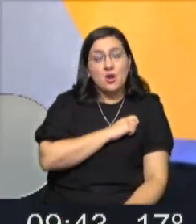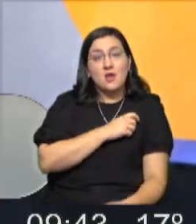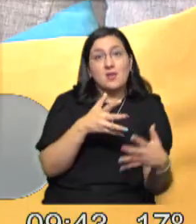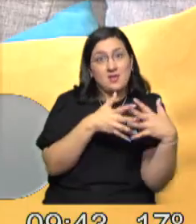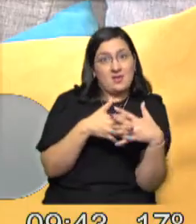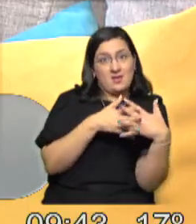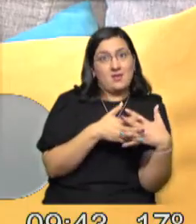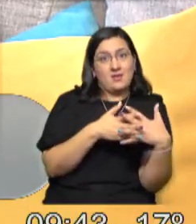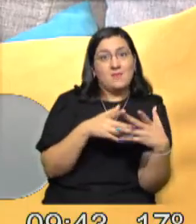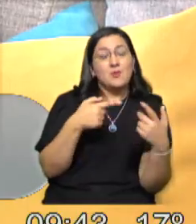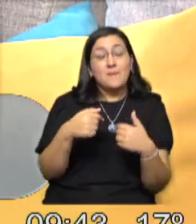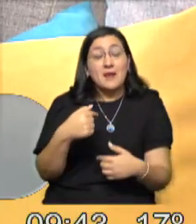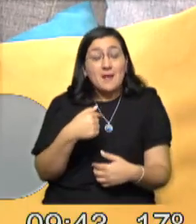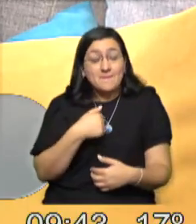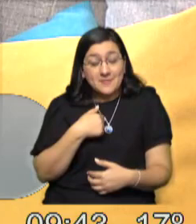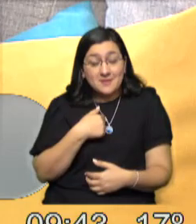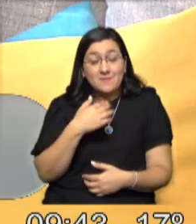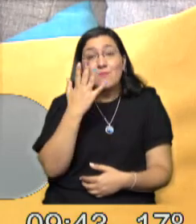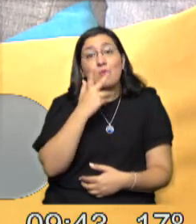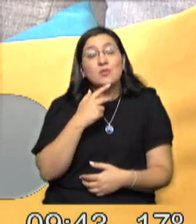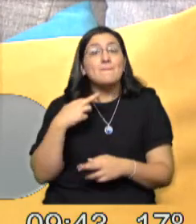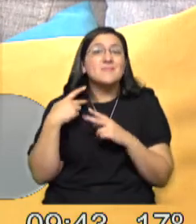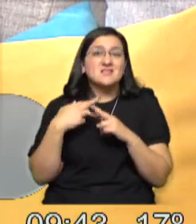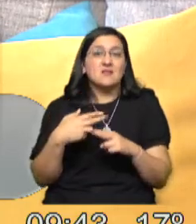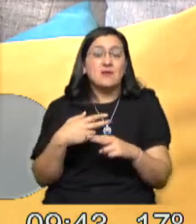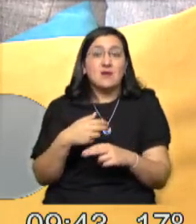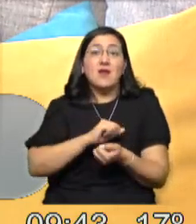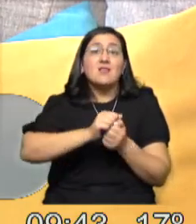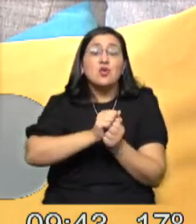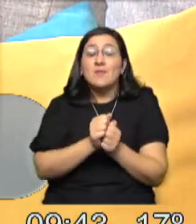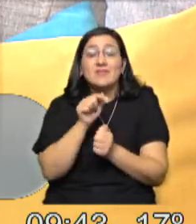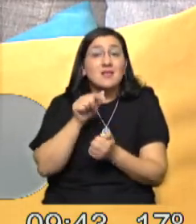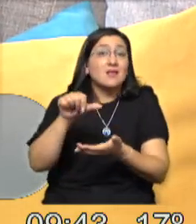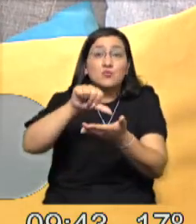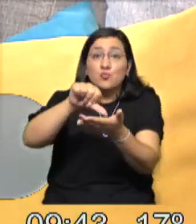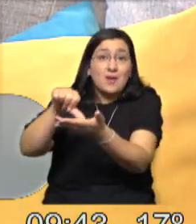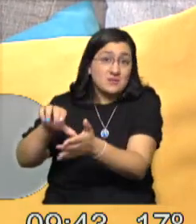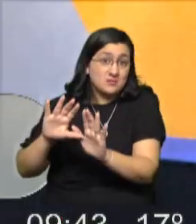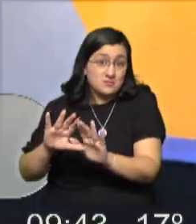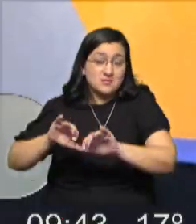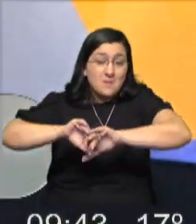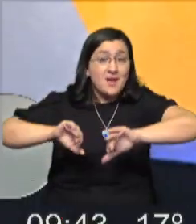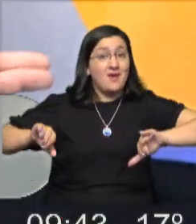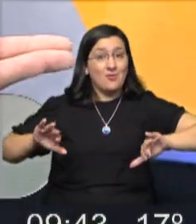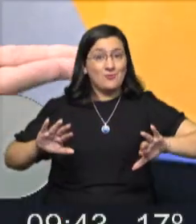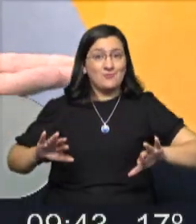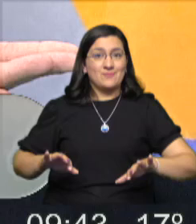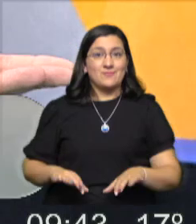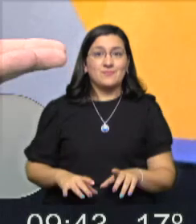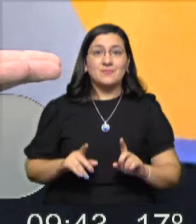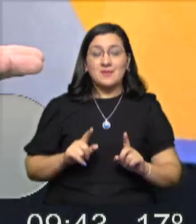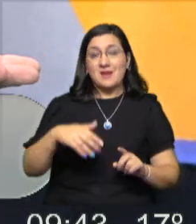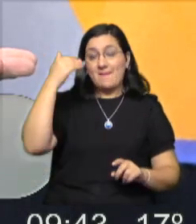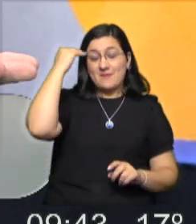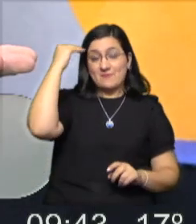bueno preservar eso. Yo como docente de lengua creo que más que nada trato de que el inglés esté por un lado y el español por el otro. Además, la